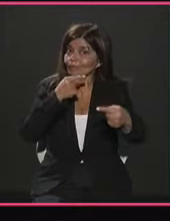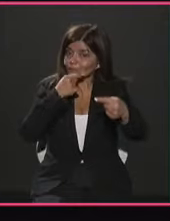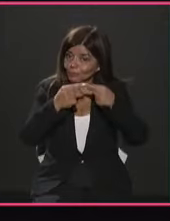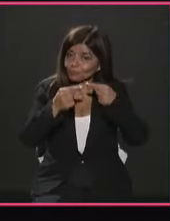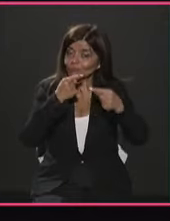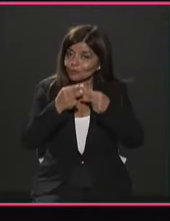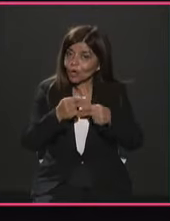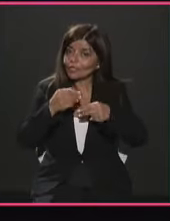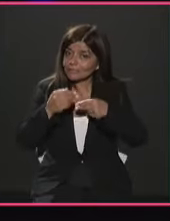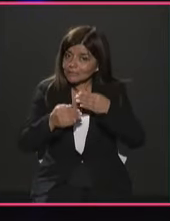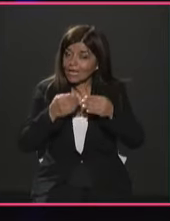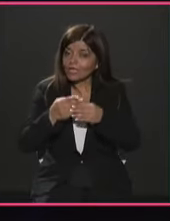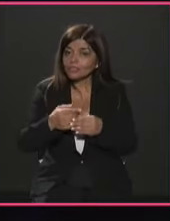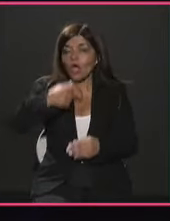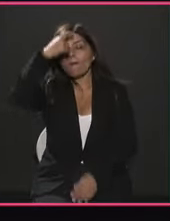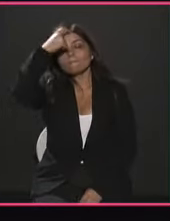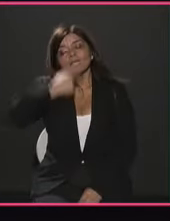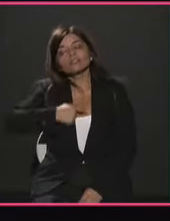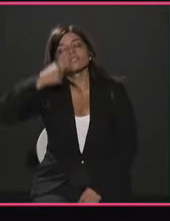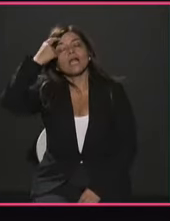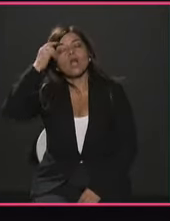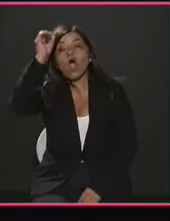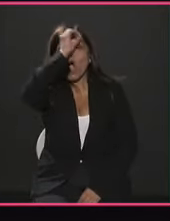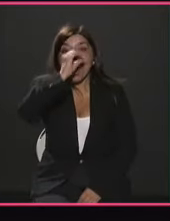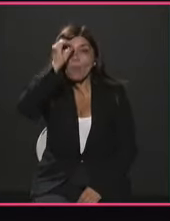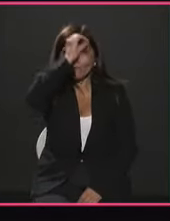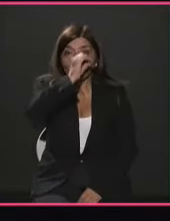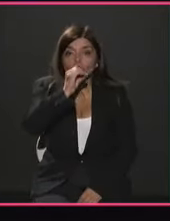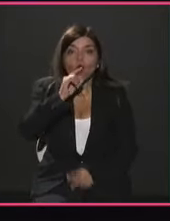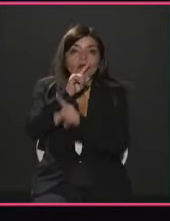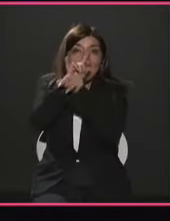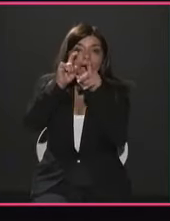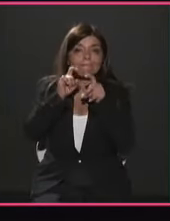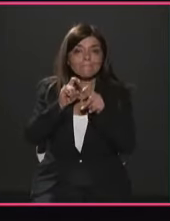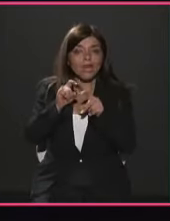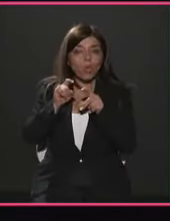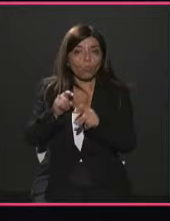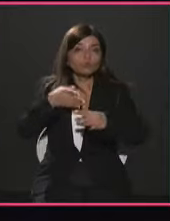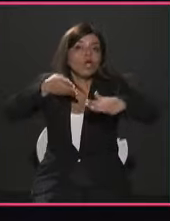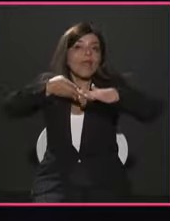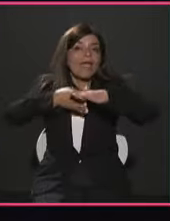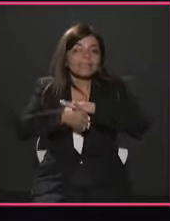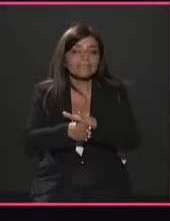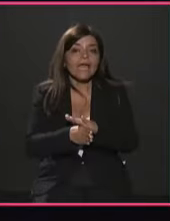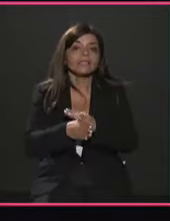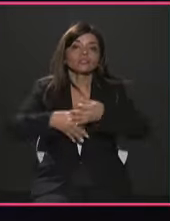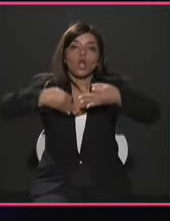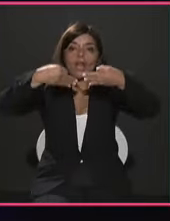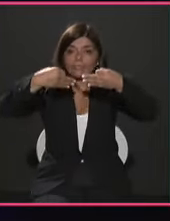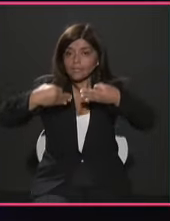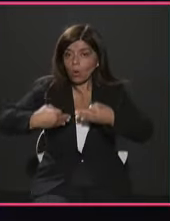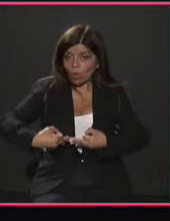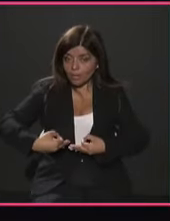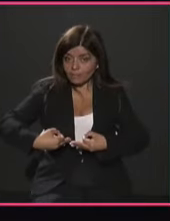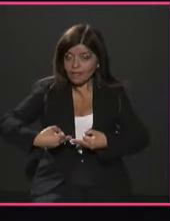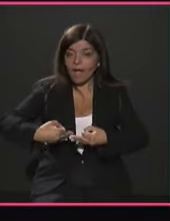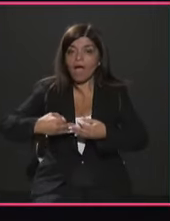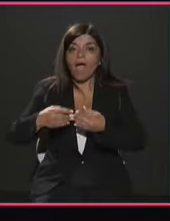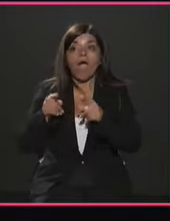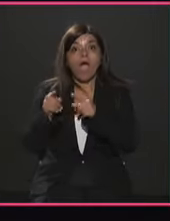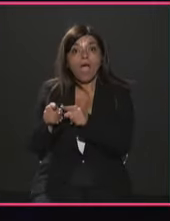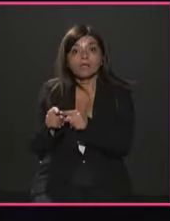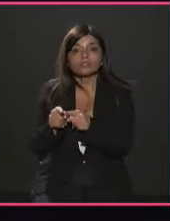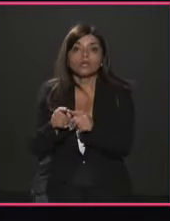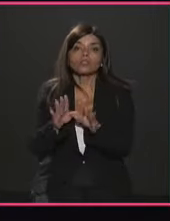tener personalmente creo que las preguntas sobre el acceso la seguridad son